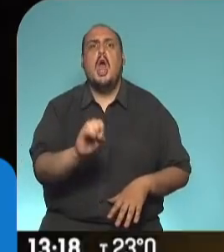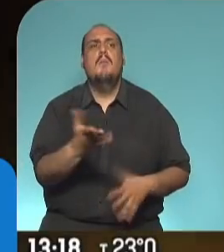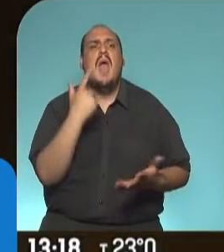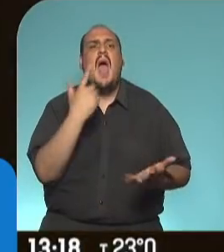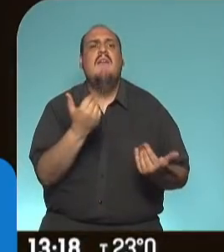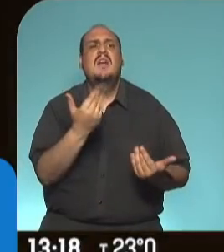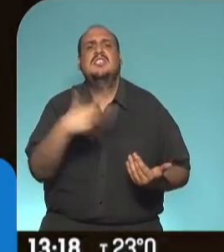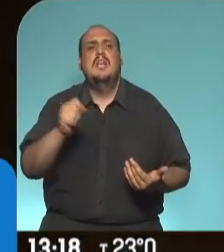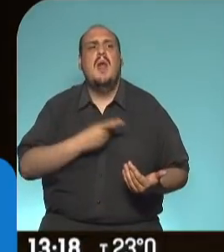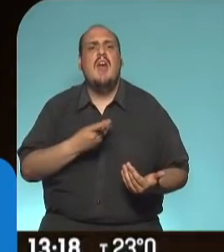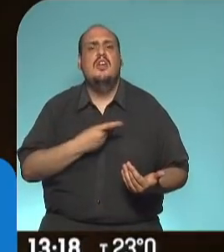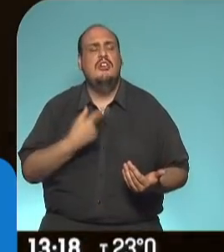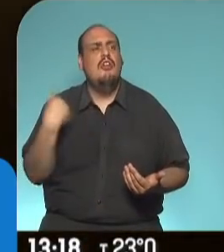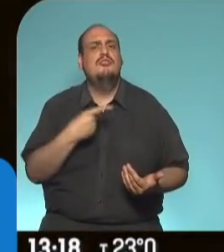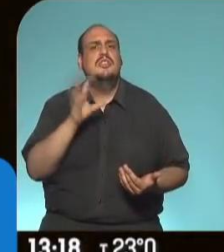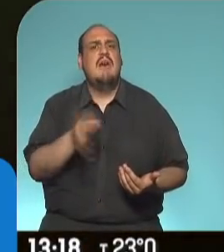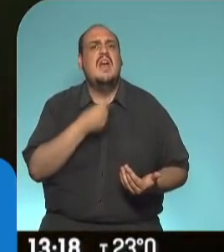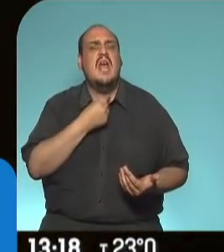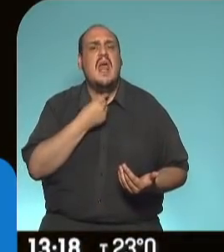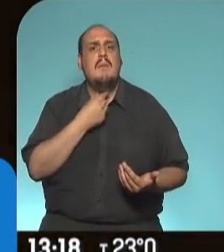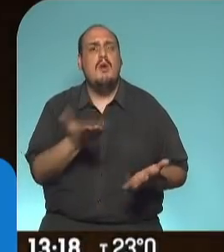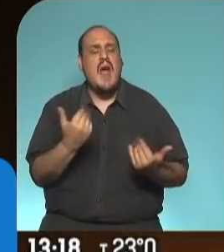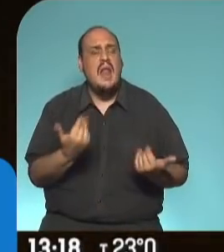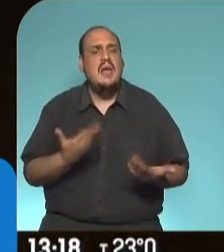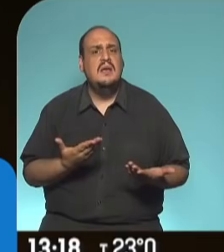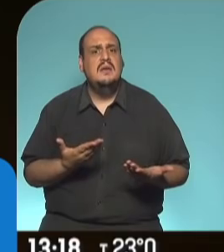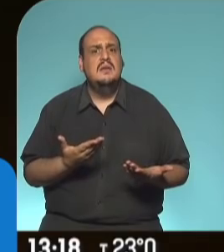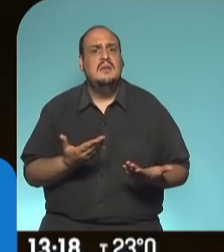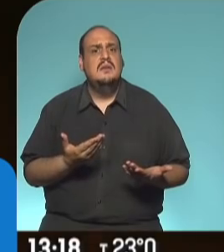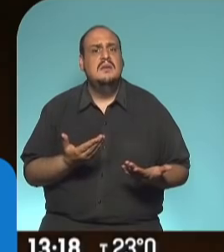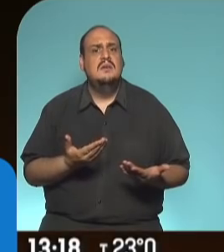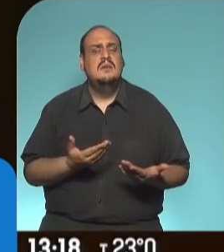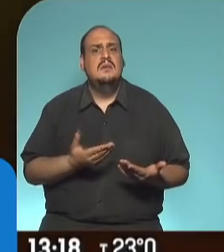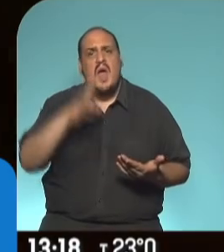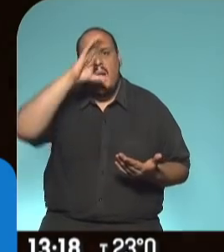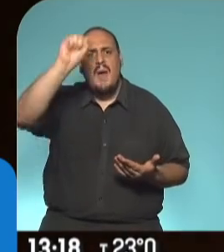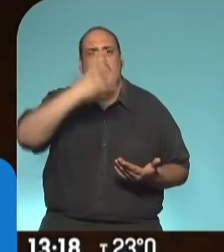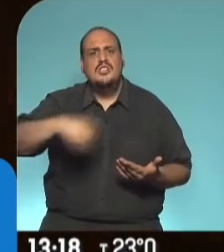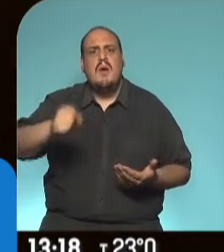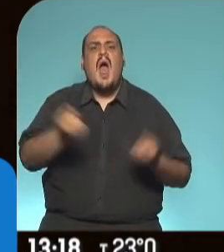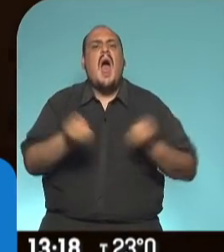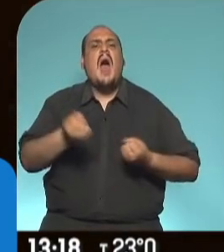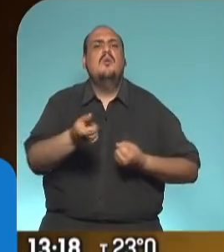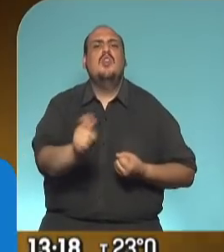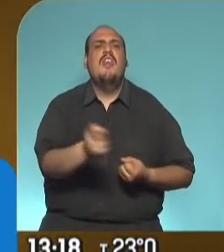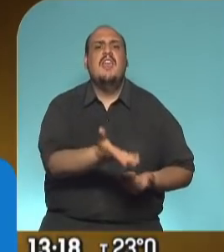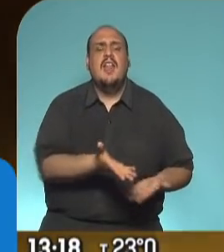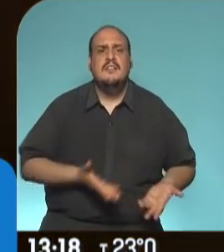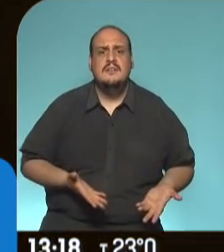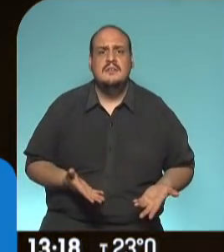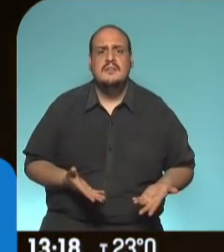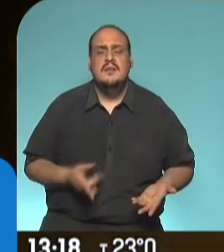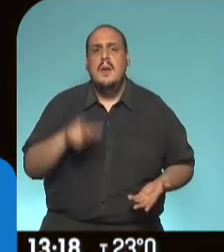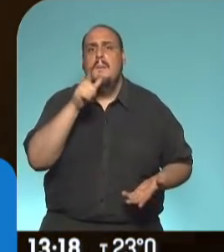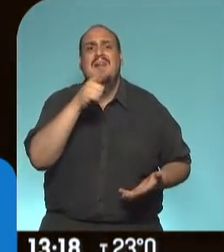llevan. Queremos saber a dónde se lo están llevando. ¿Quién es el auto este? Esto es un